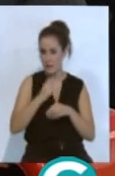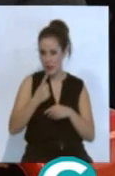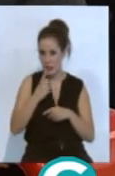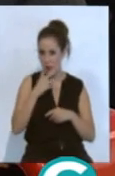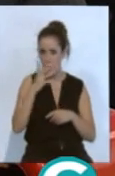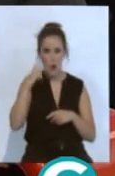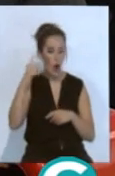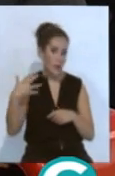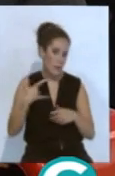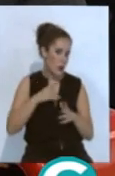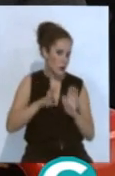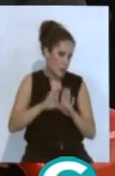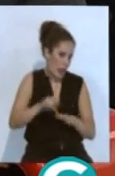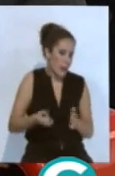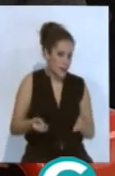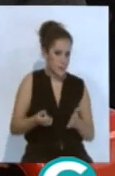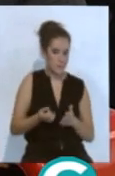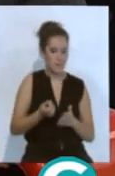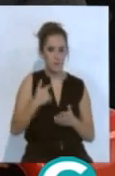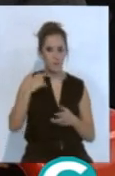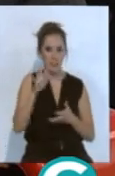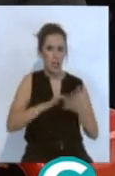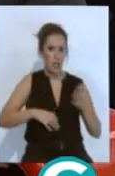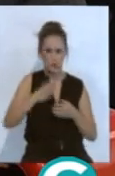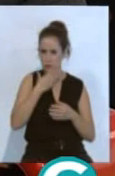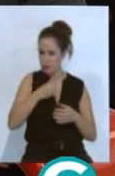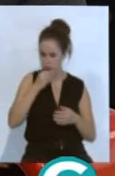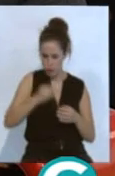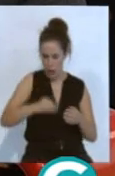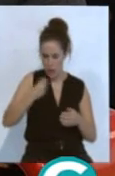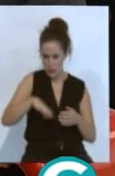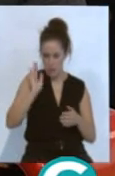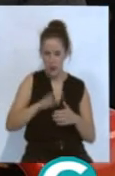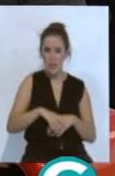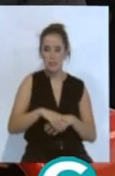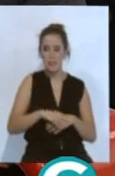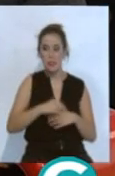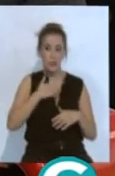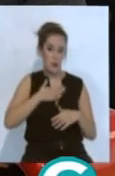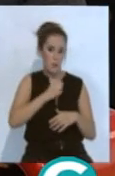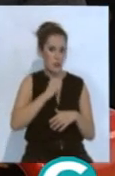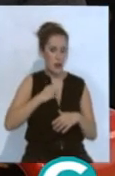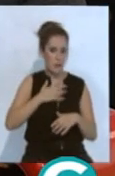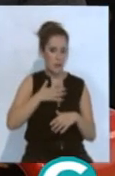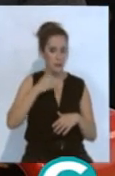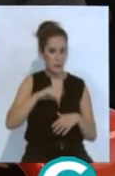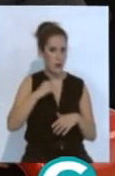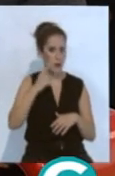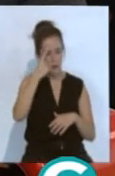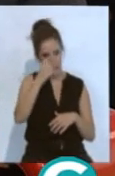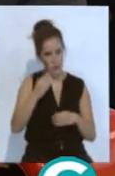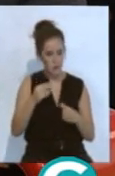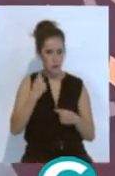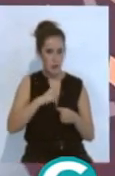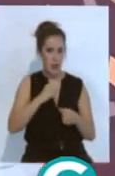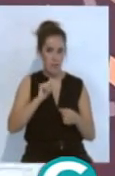muy conocidas, pero que están ahí, ¿no? Uh-huh. Y letras buenísimas, vamos. Muy buenas. Yo particularmente me sorprendió también mucho, no recordaba, por ejemplo,